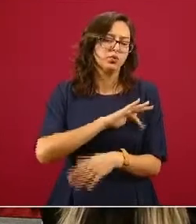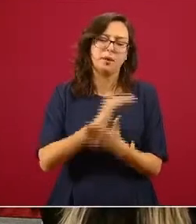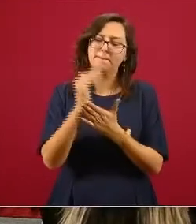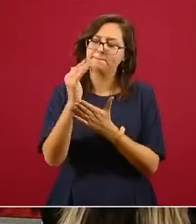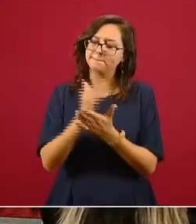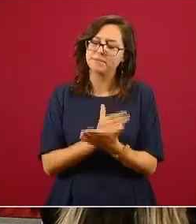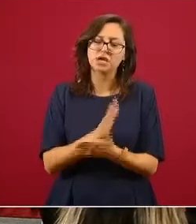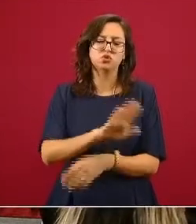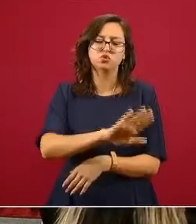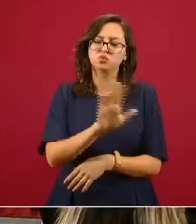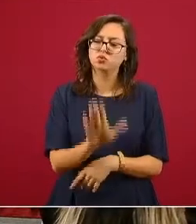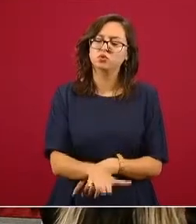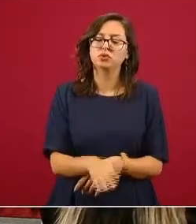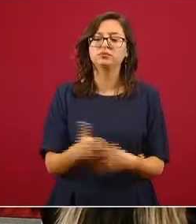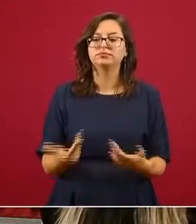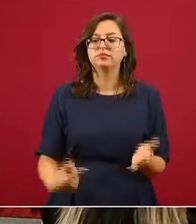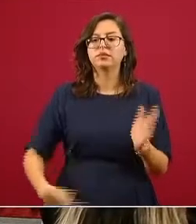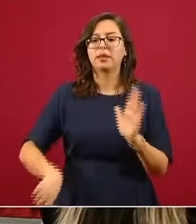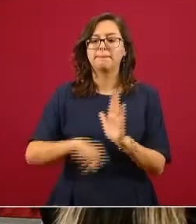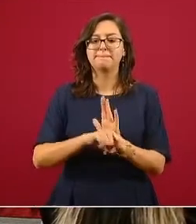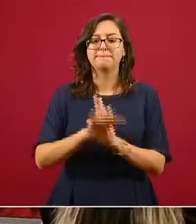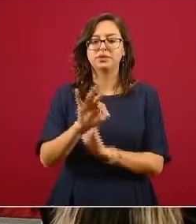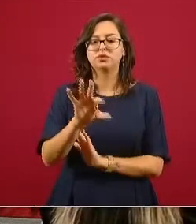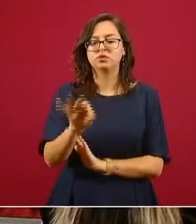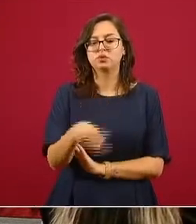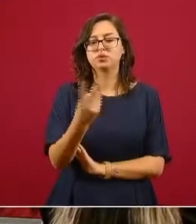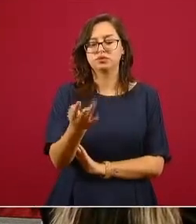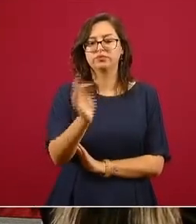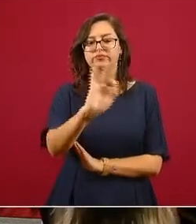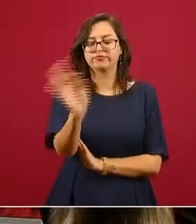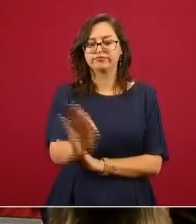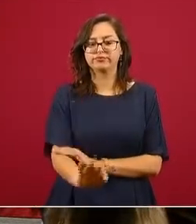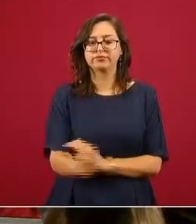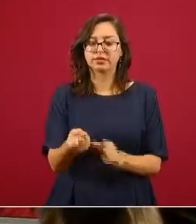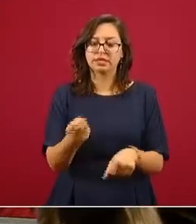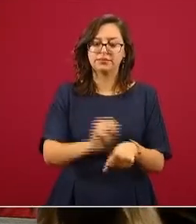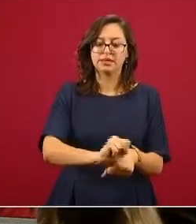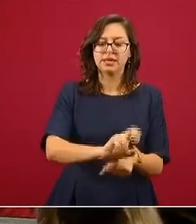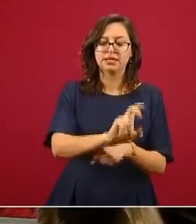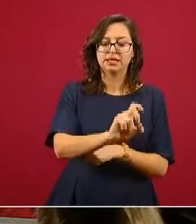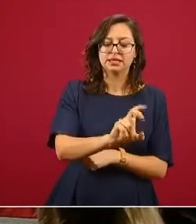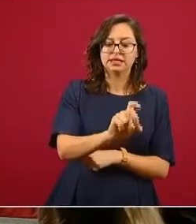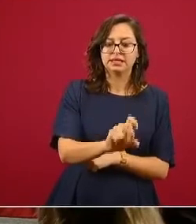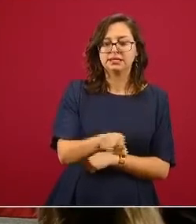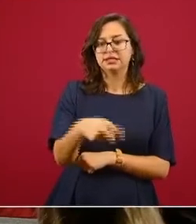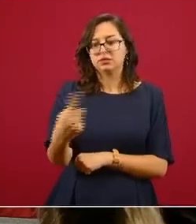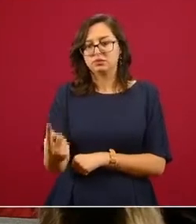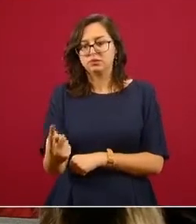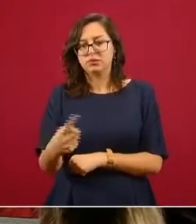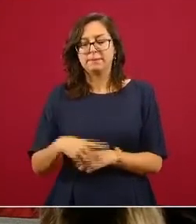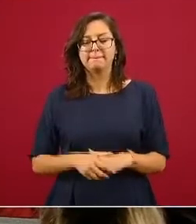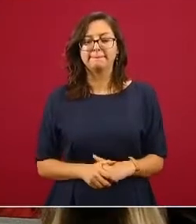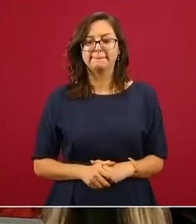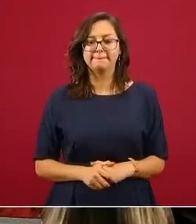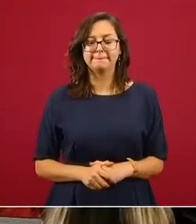semanas, siendo de menos 42% lo que observamos entre la semana 30 y la semana